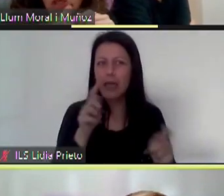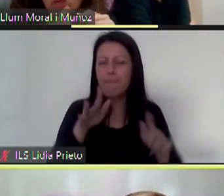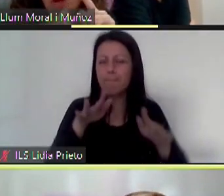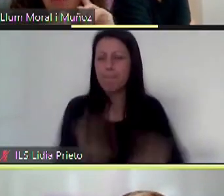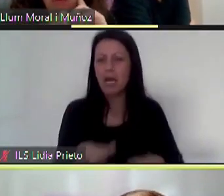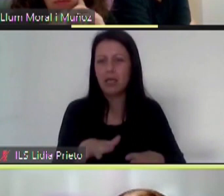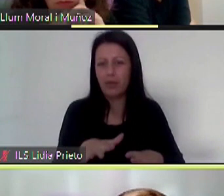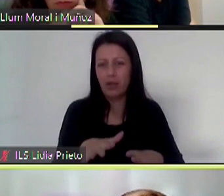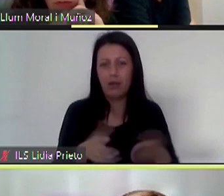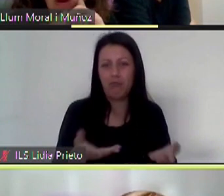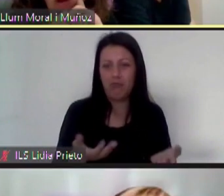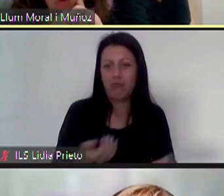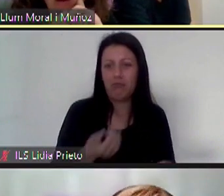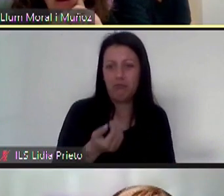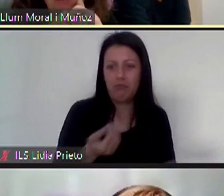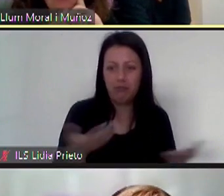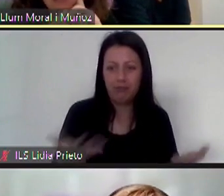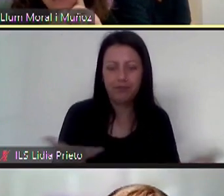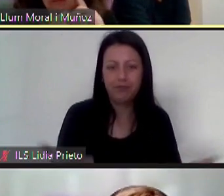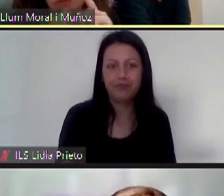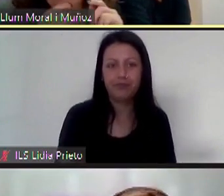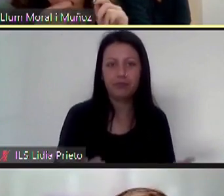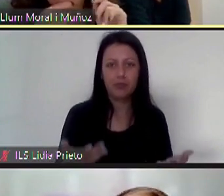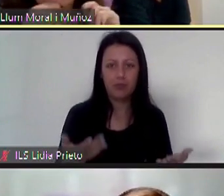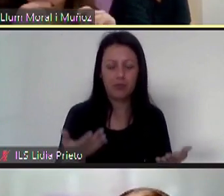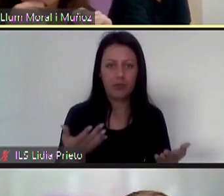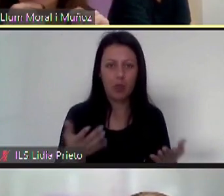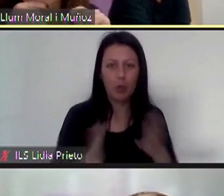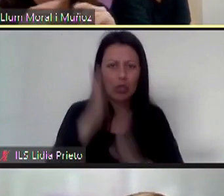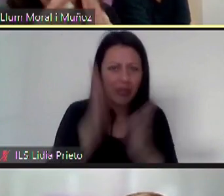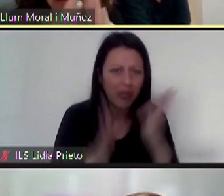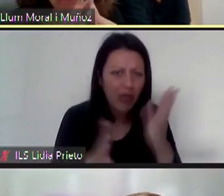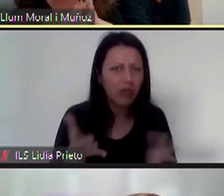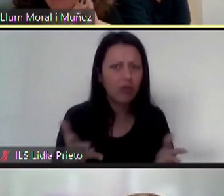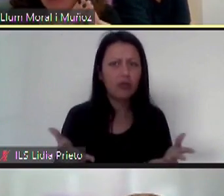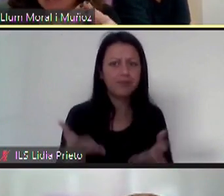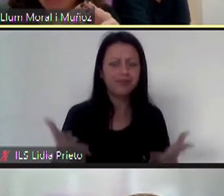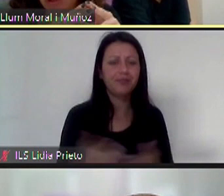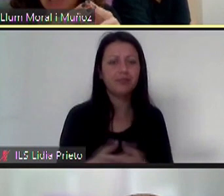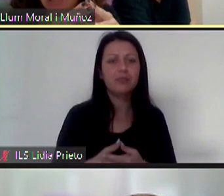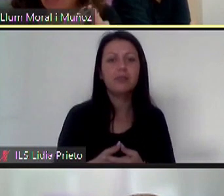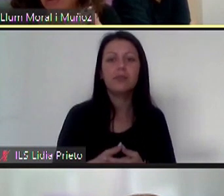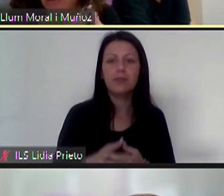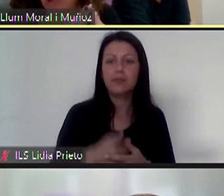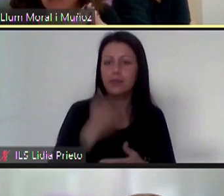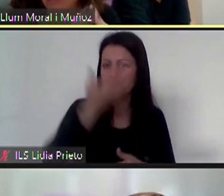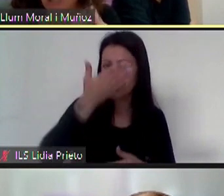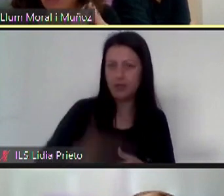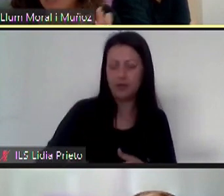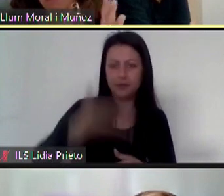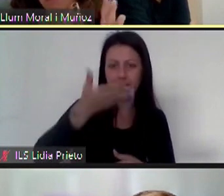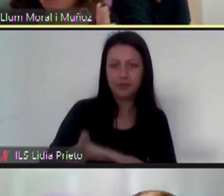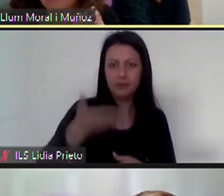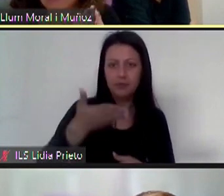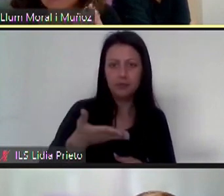sé, como un incendio, no sé, algo de eso, ¿sabes? Una cosa es importante, porque esto nos lo ha